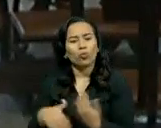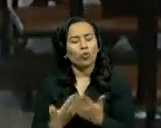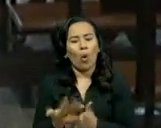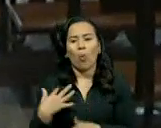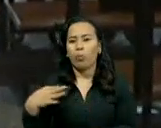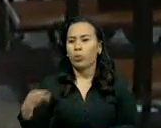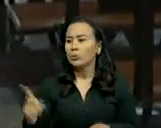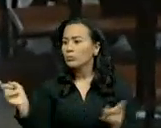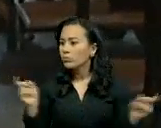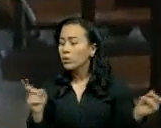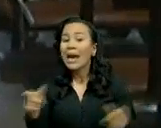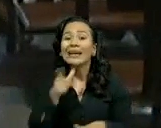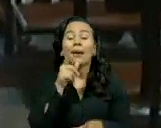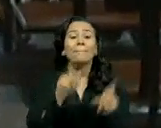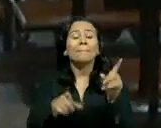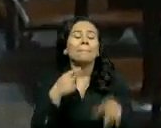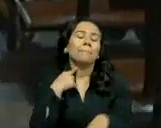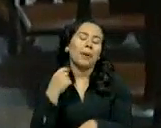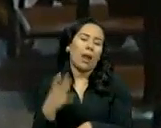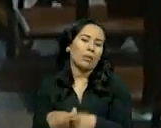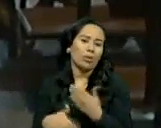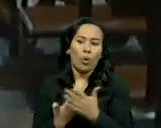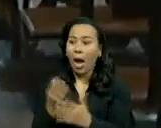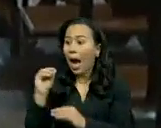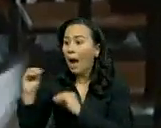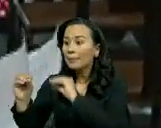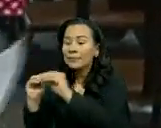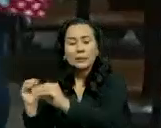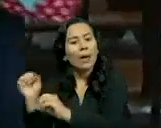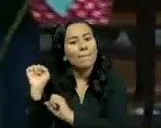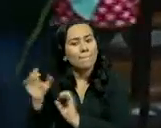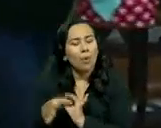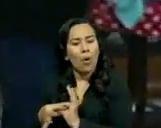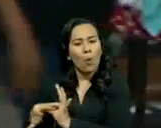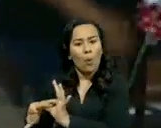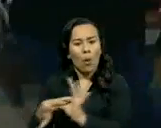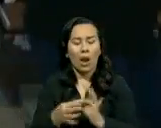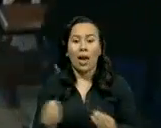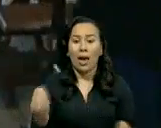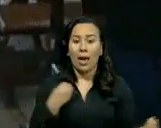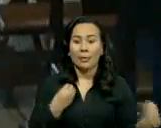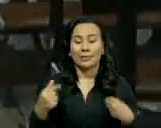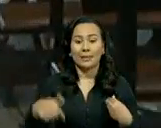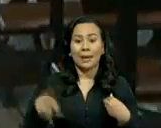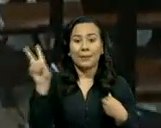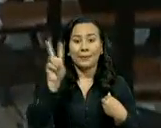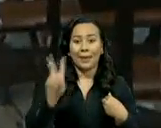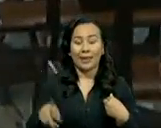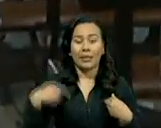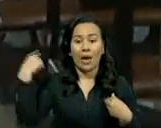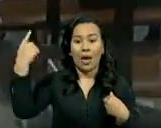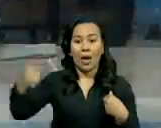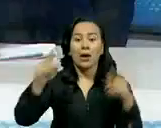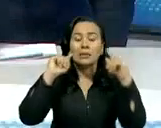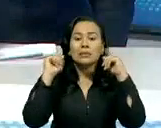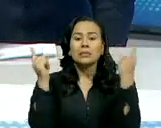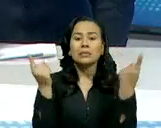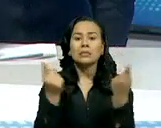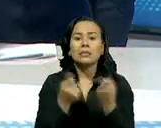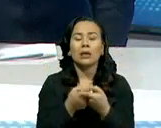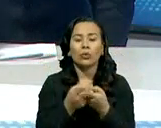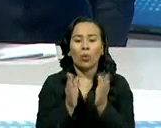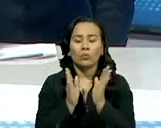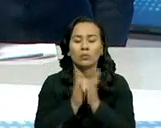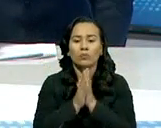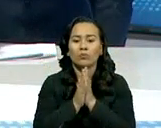colaboración a todos los fieles católicos este Viernes Santo. Esa es la información que podemos dar a conocer desde el interior de la iglesia